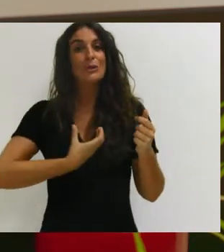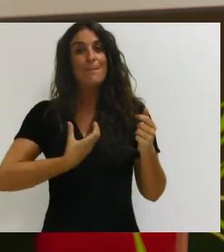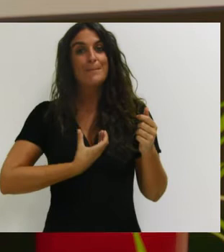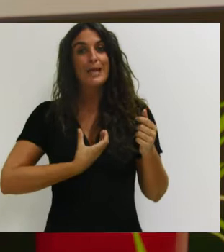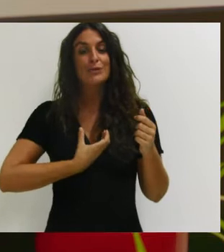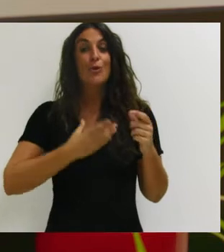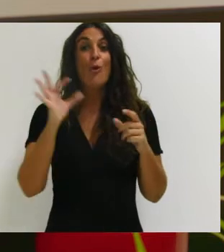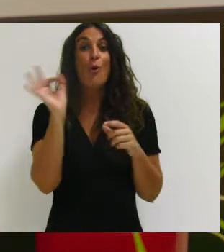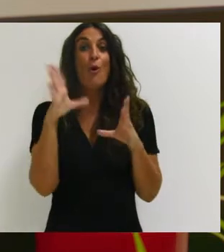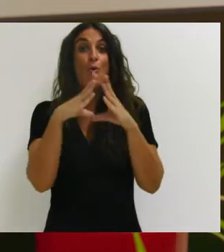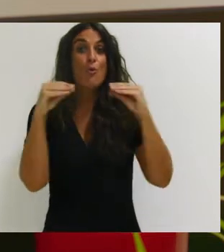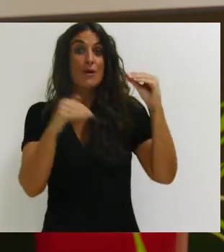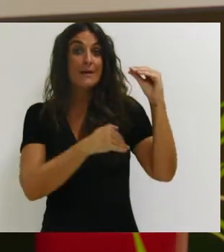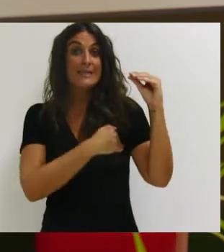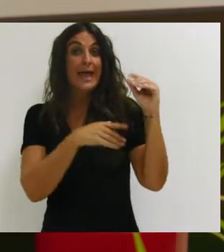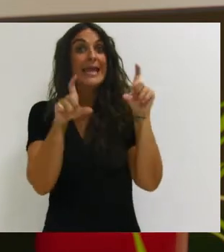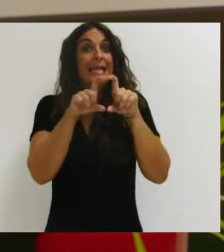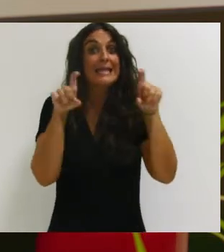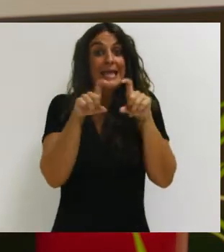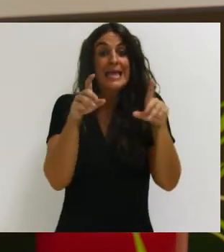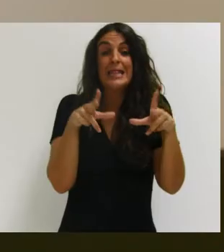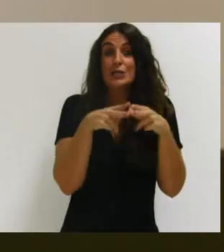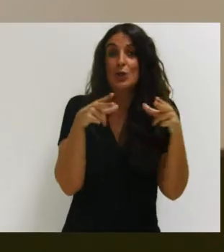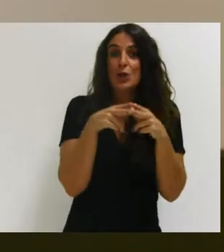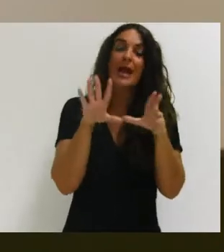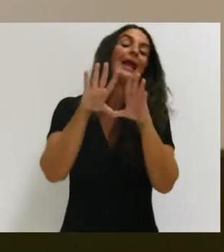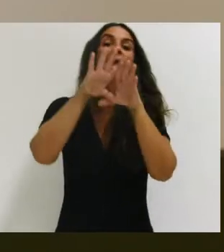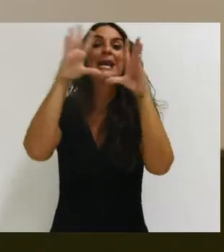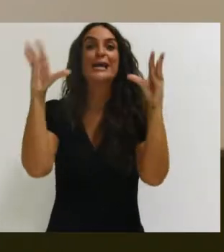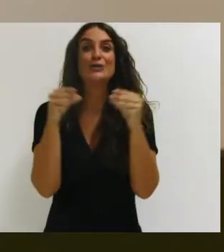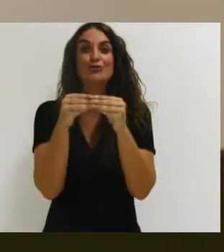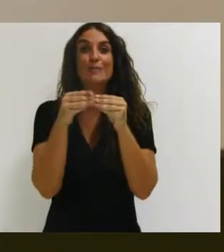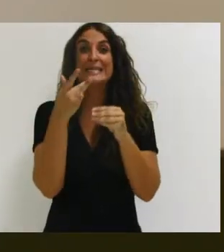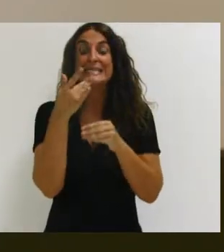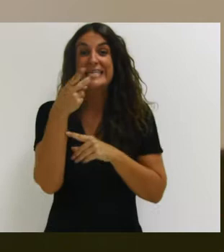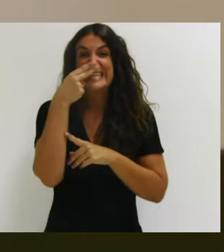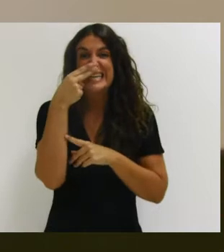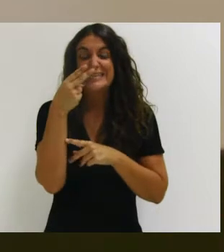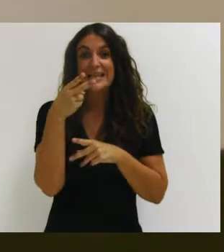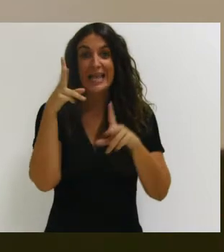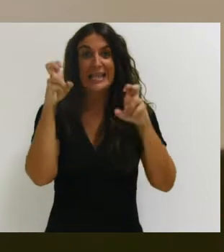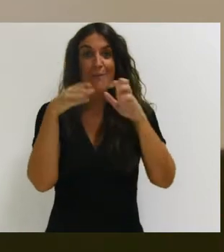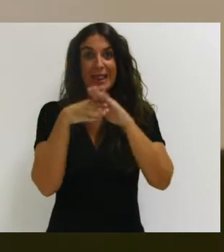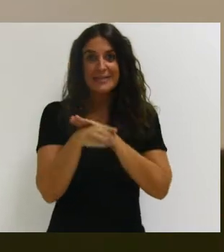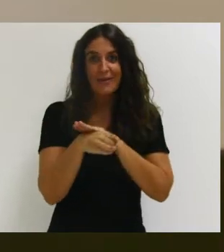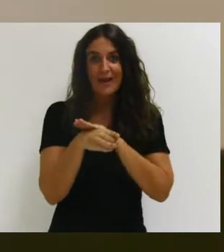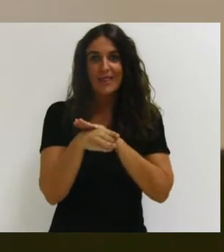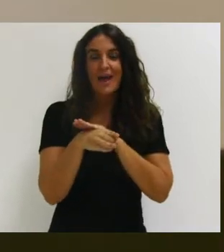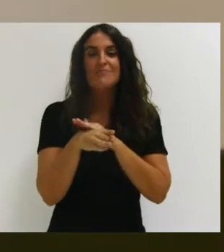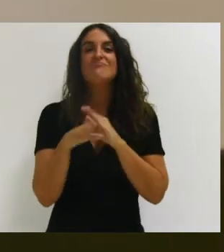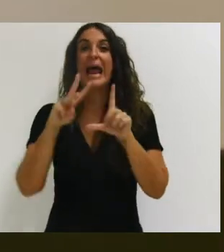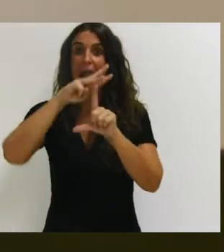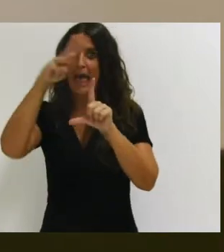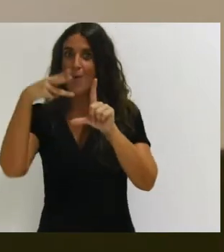ayuntamientos, universidades, entidades sociales. En resumen, si te interesa la accesibilidad, te interesa